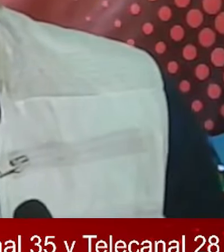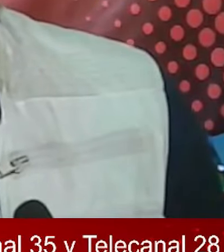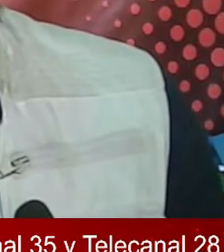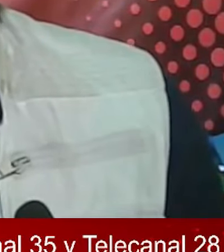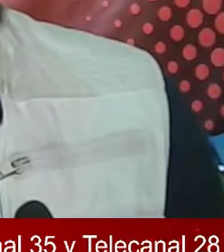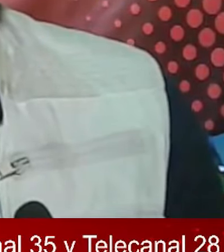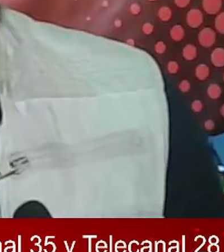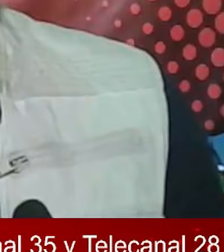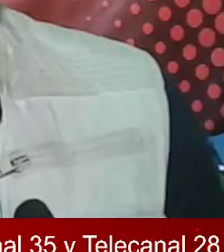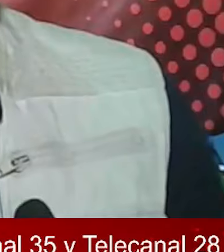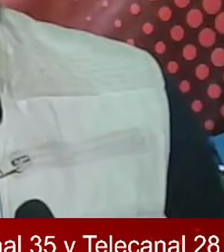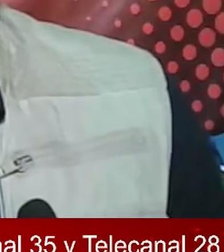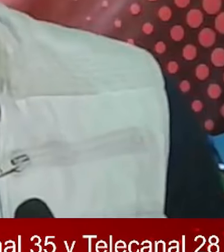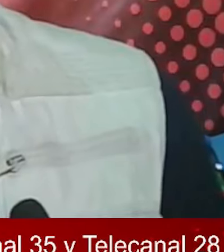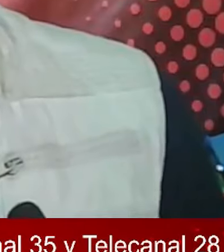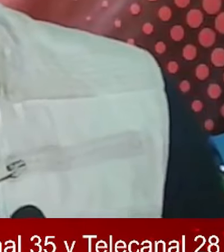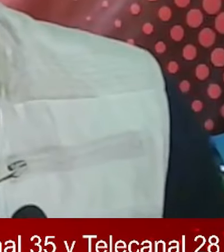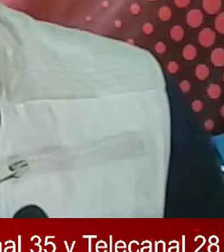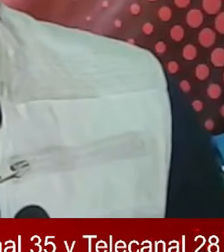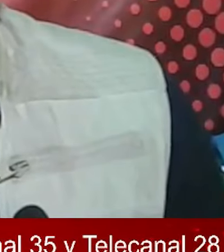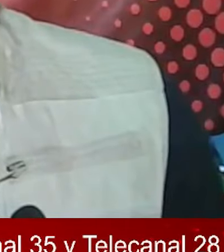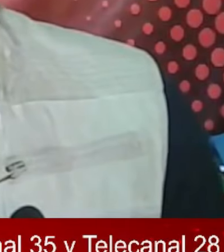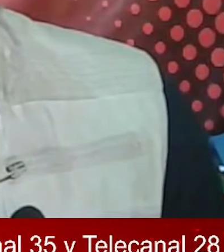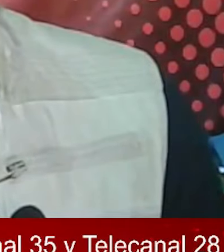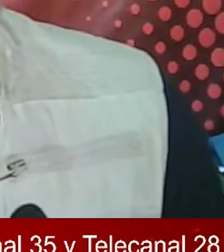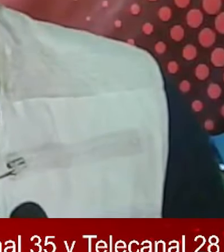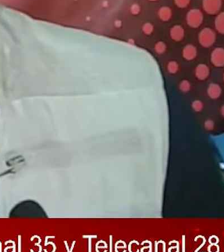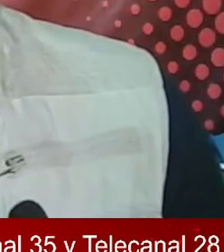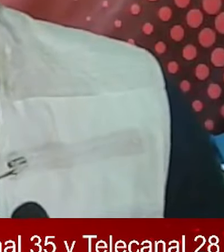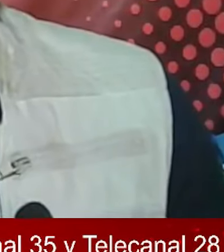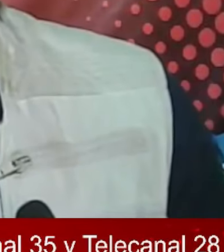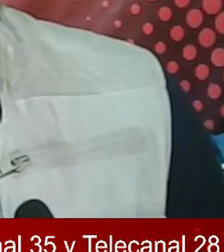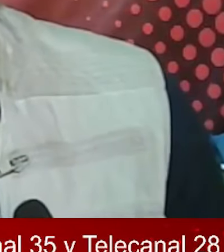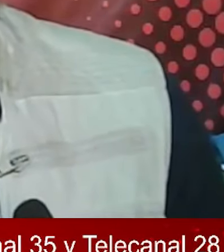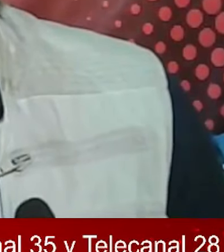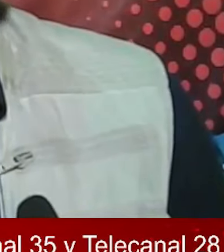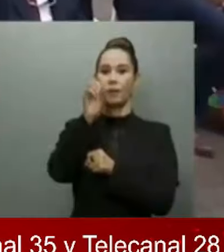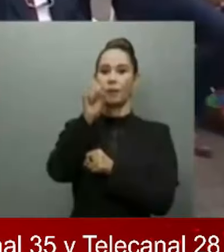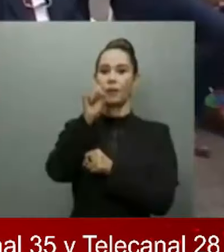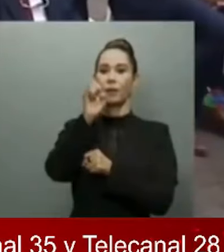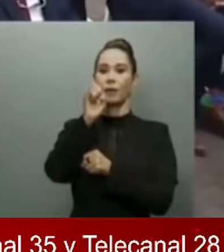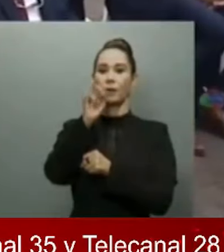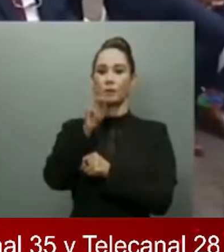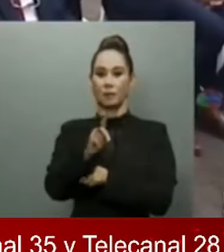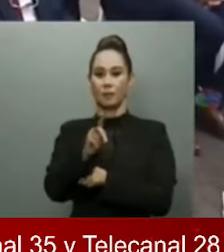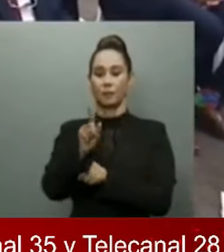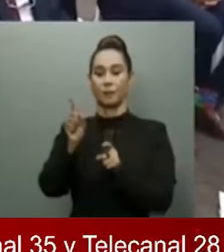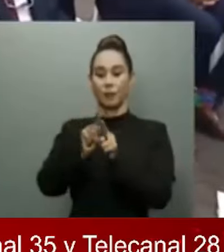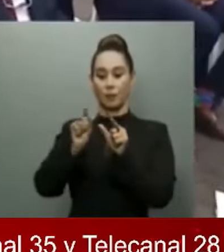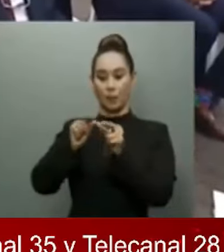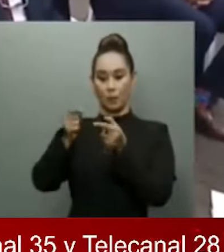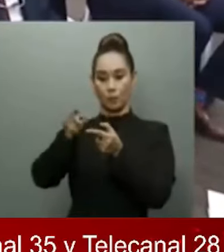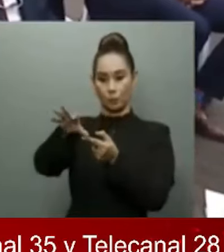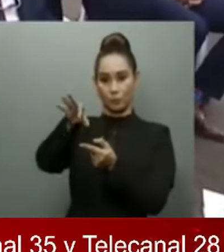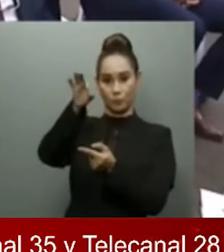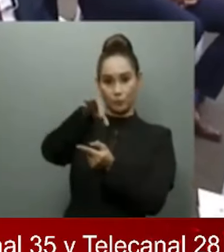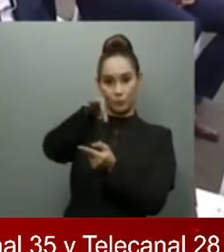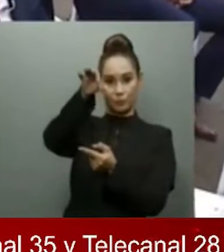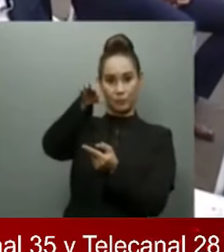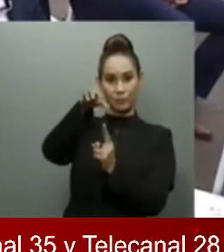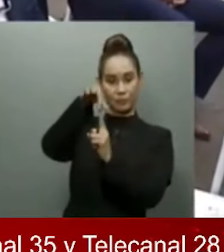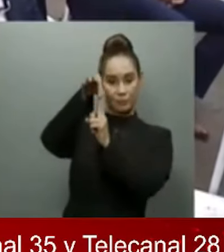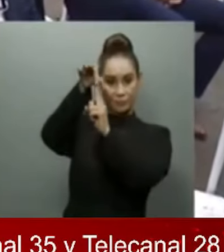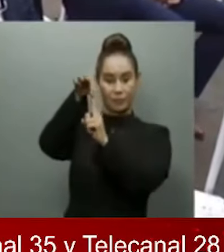la institución, me refiero a la Policía Nacional. Y es por esto que en la semana pasada se estuvo realizando en